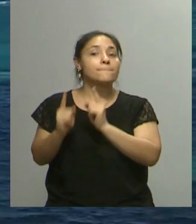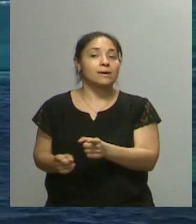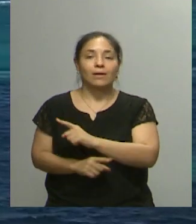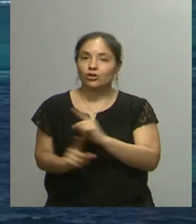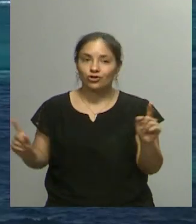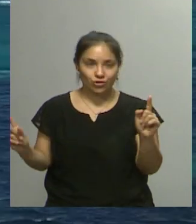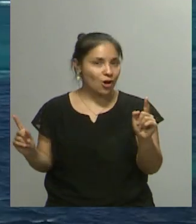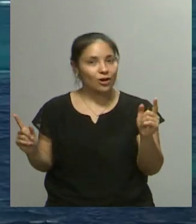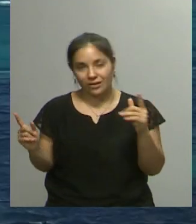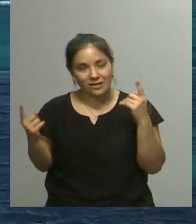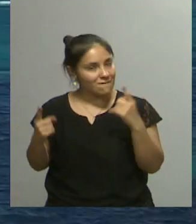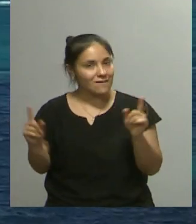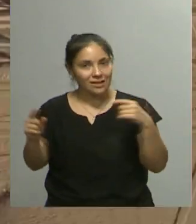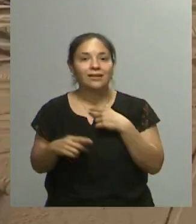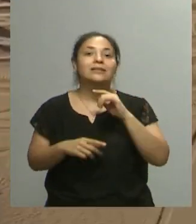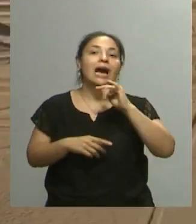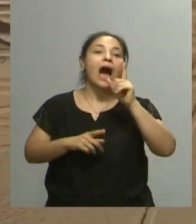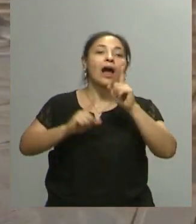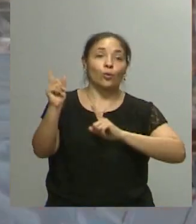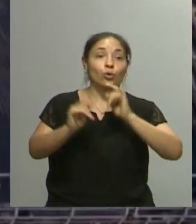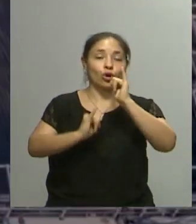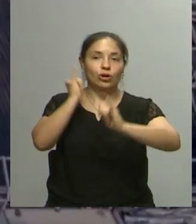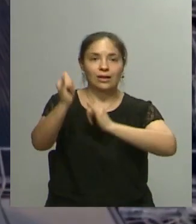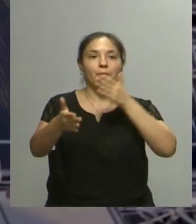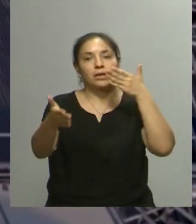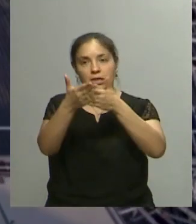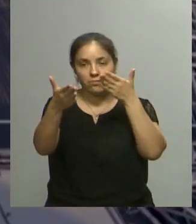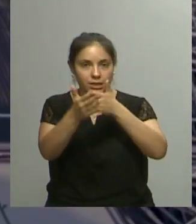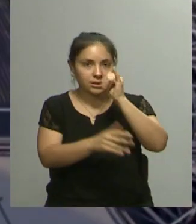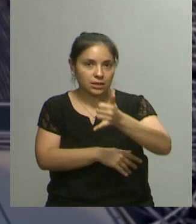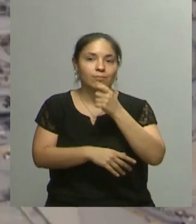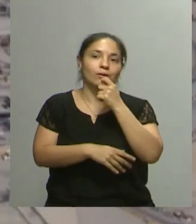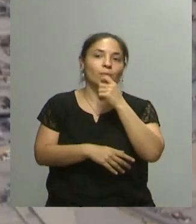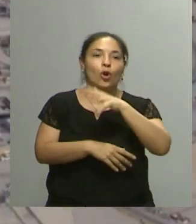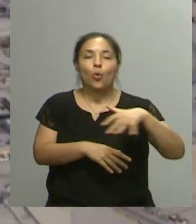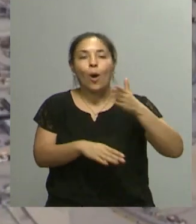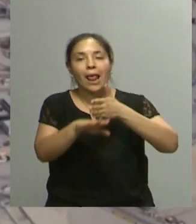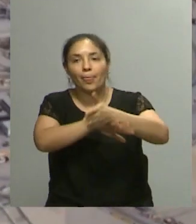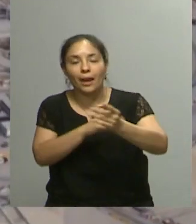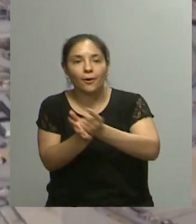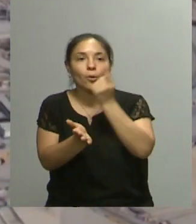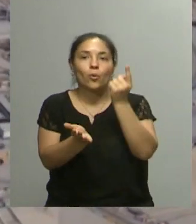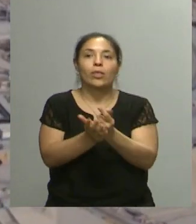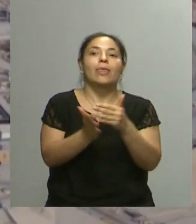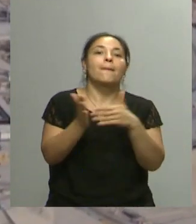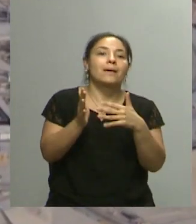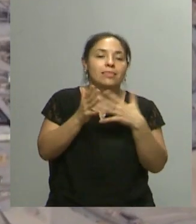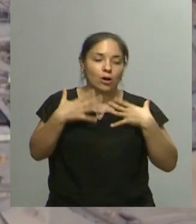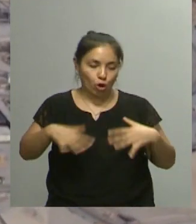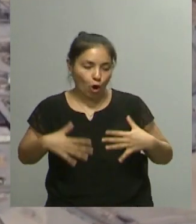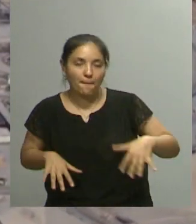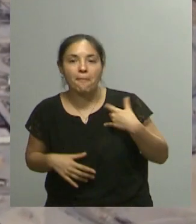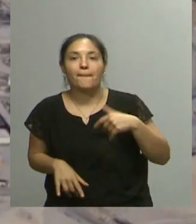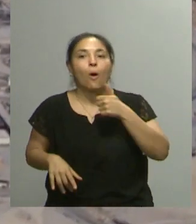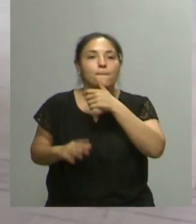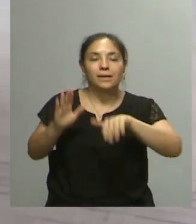No. Entonces, más allá de que algunos contaron que hubo restricciones, que si podían acceder a ciertos lugares, a la playa, según cómo estaban vestidos, o a la pileta,